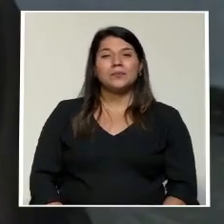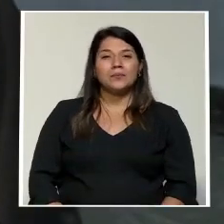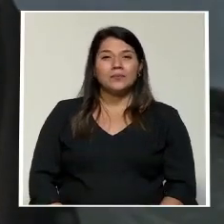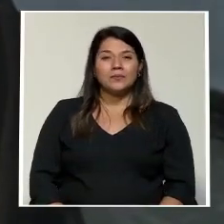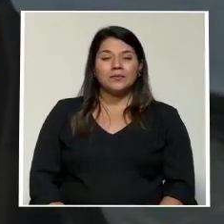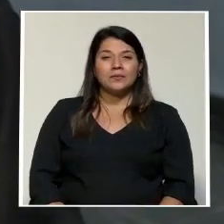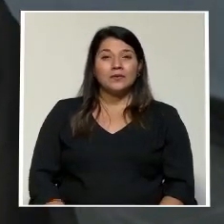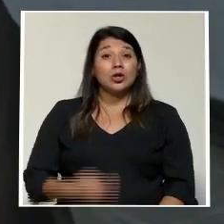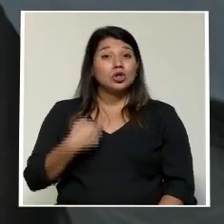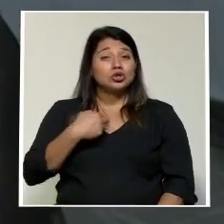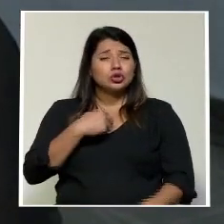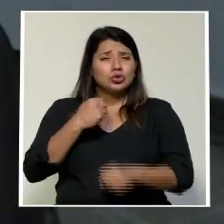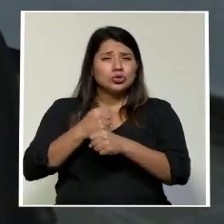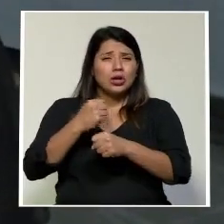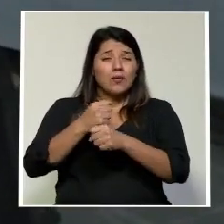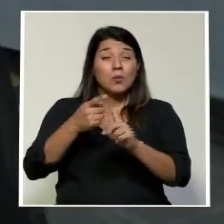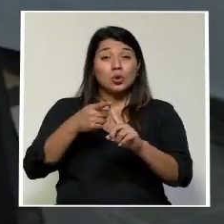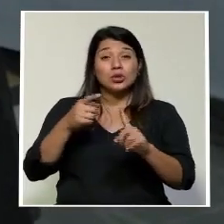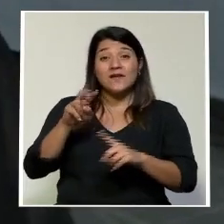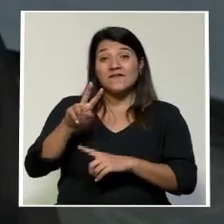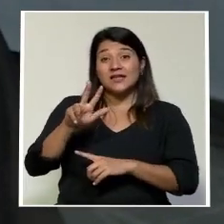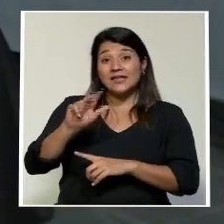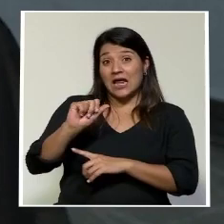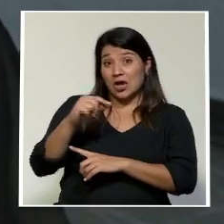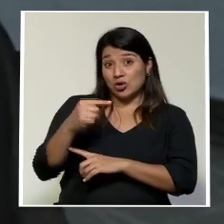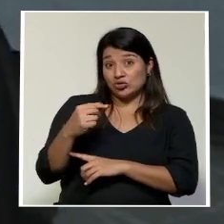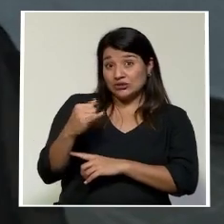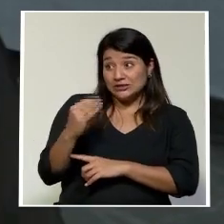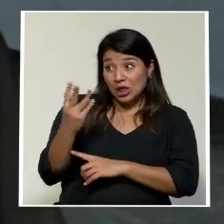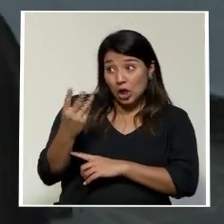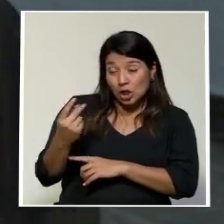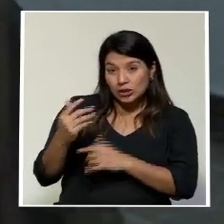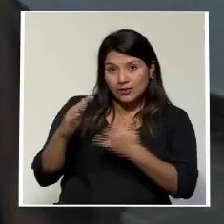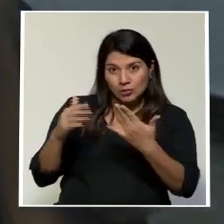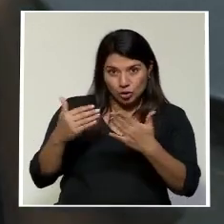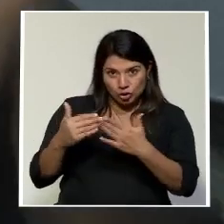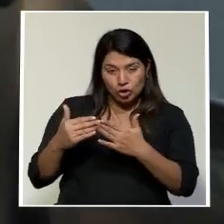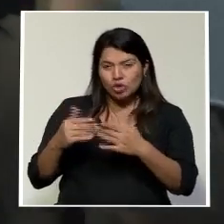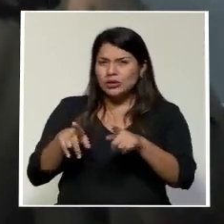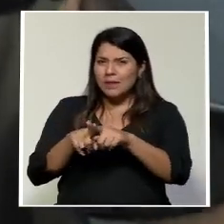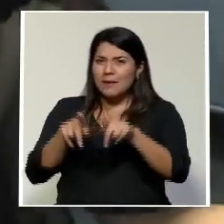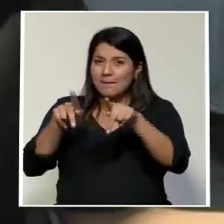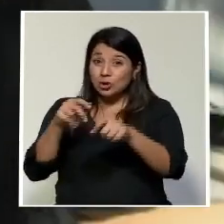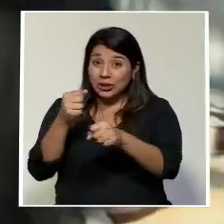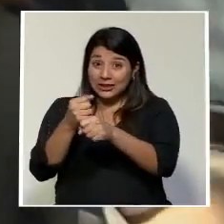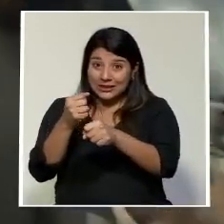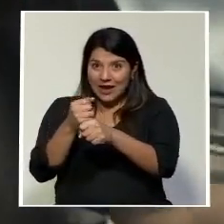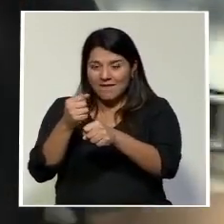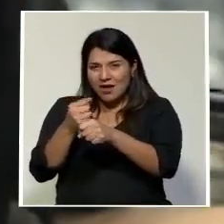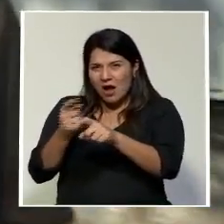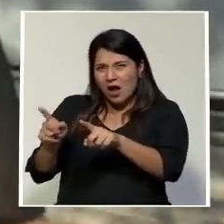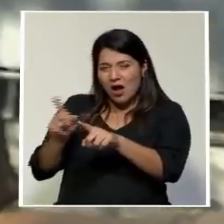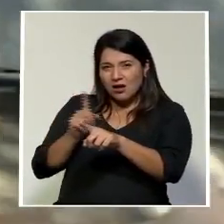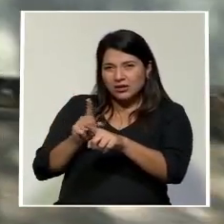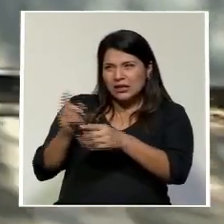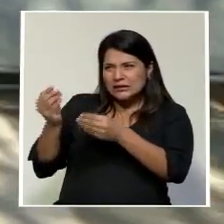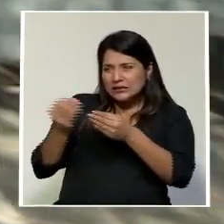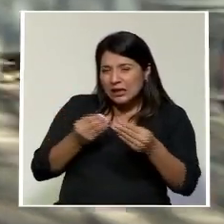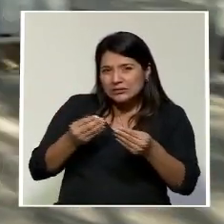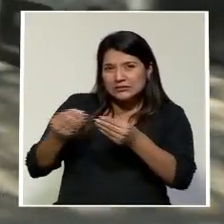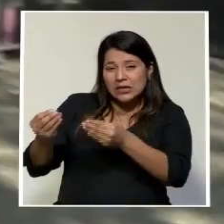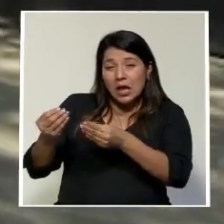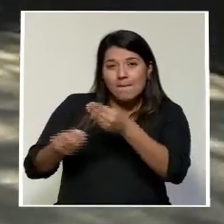se está trabajando desde el 23 de agosto y si contamos a todos incluso a quienes trabajan detrás del escenario traen y coordinan material